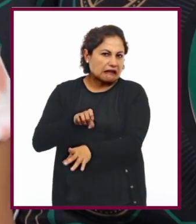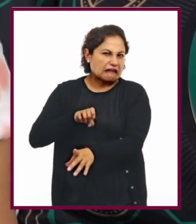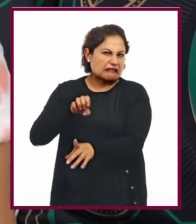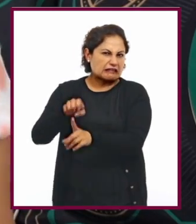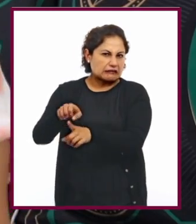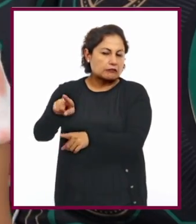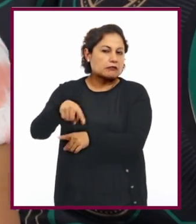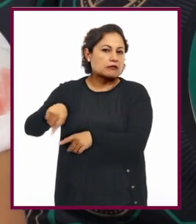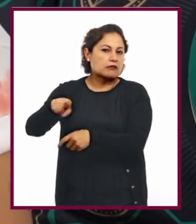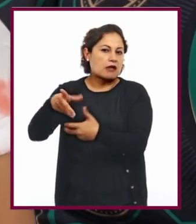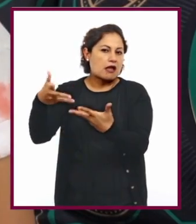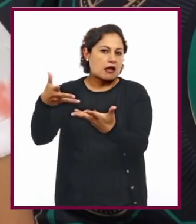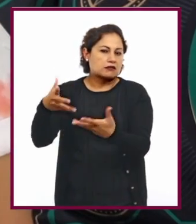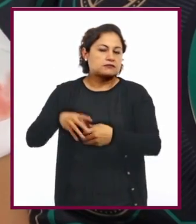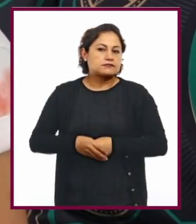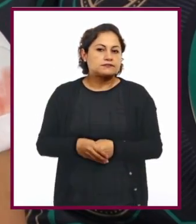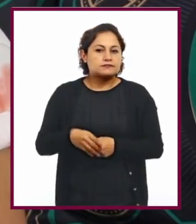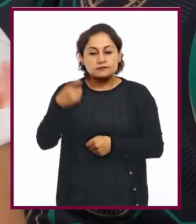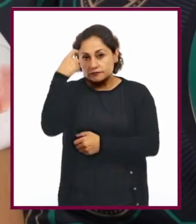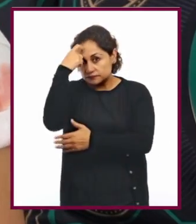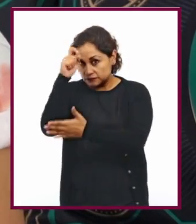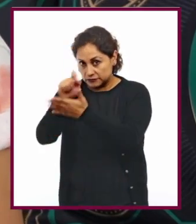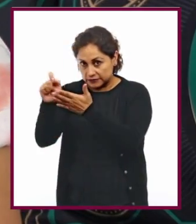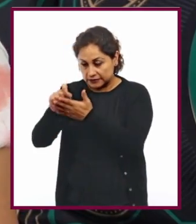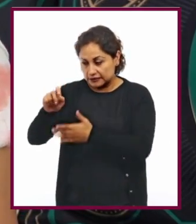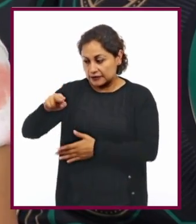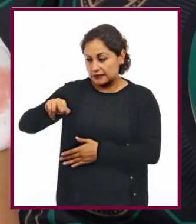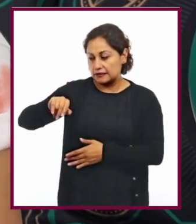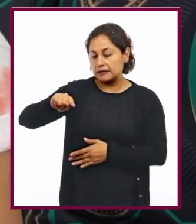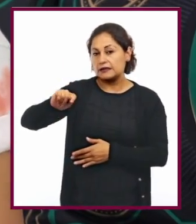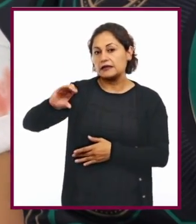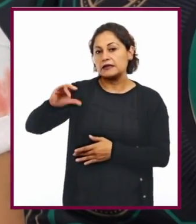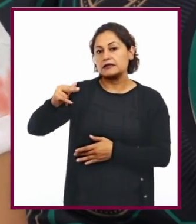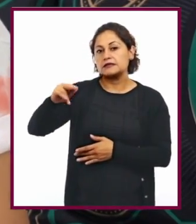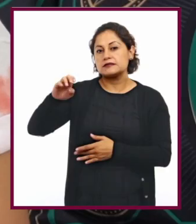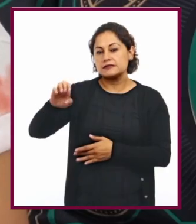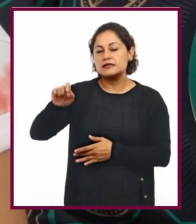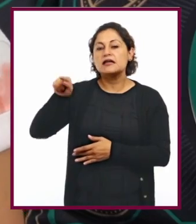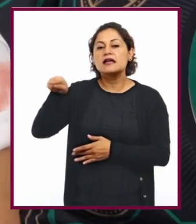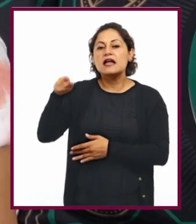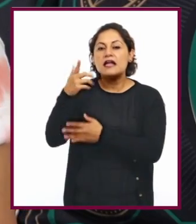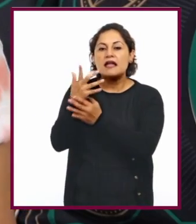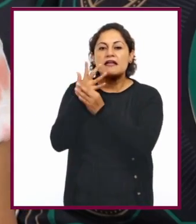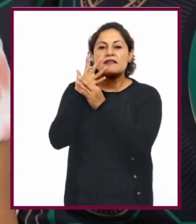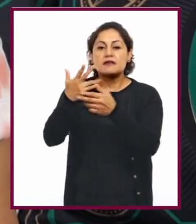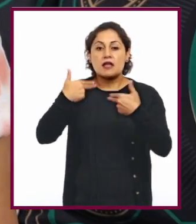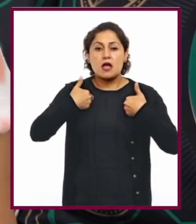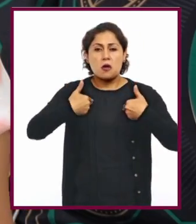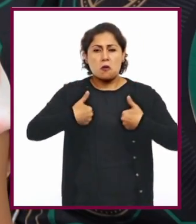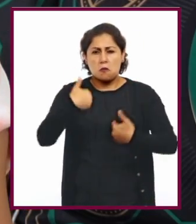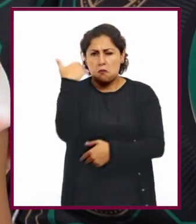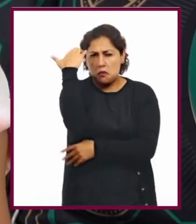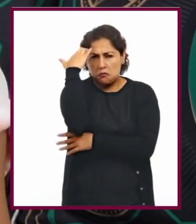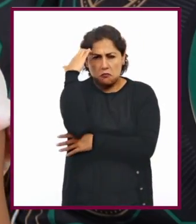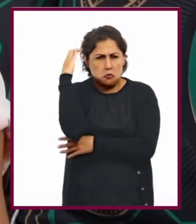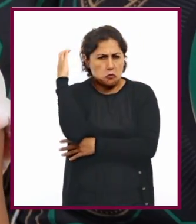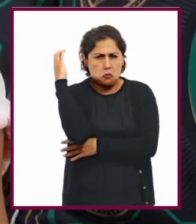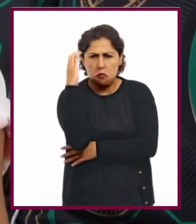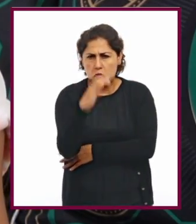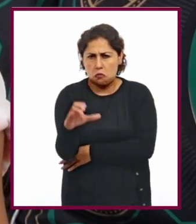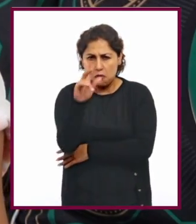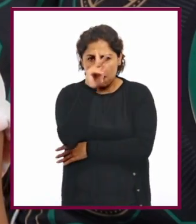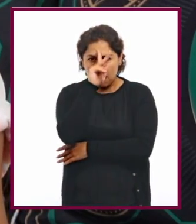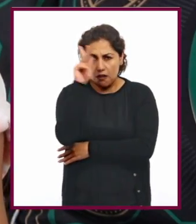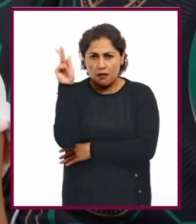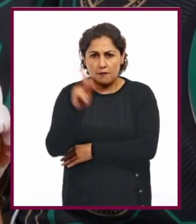enemigo. Por eso decía Nietzsche, el hombre es el más cruel de todos los